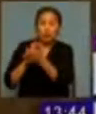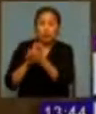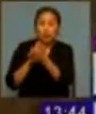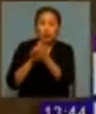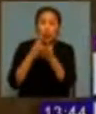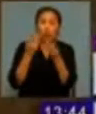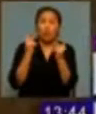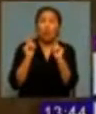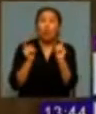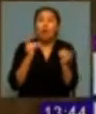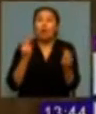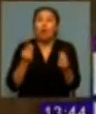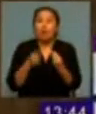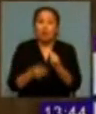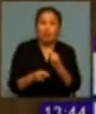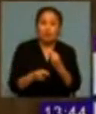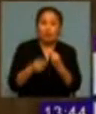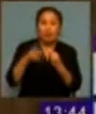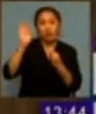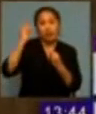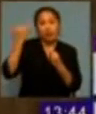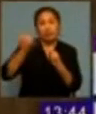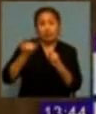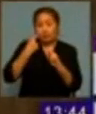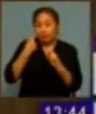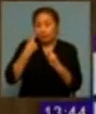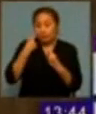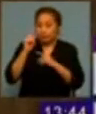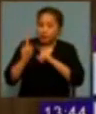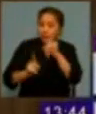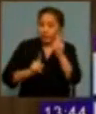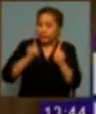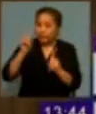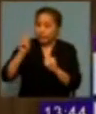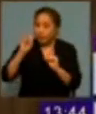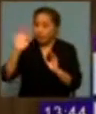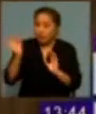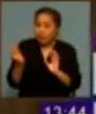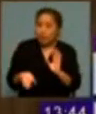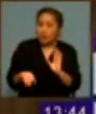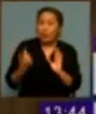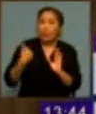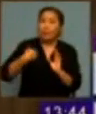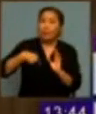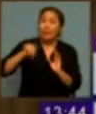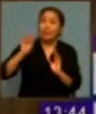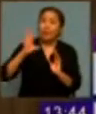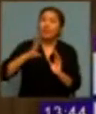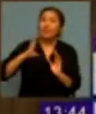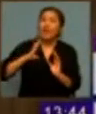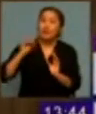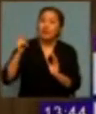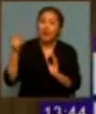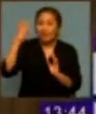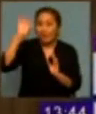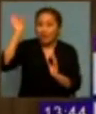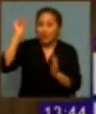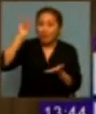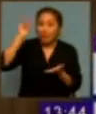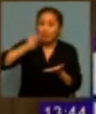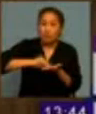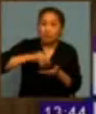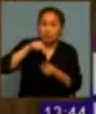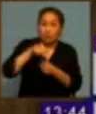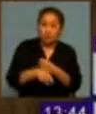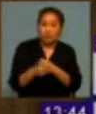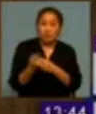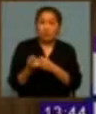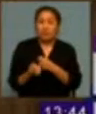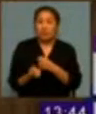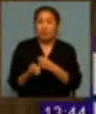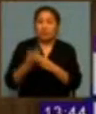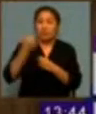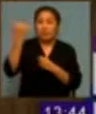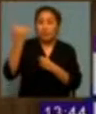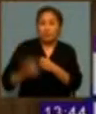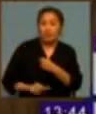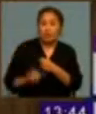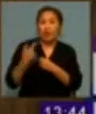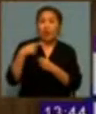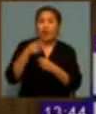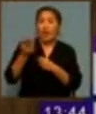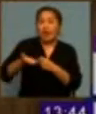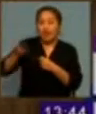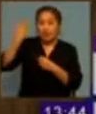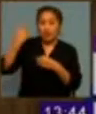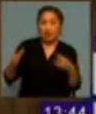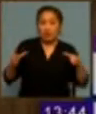una si bien uno conoce algo pero no todo en profundidad así que estamos este hacia el